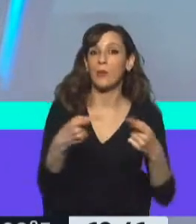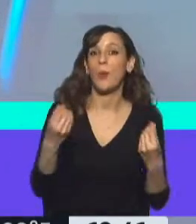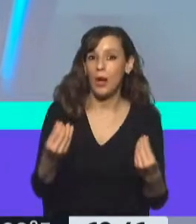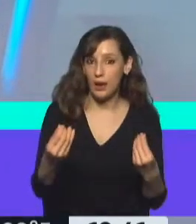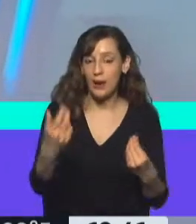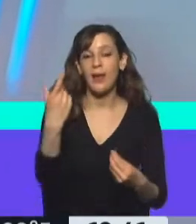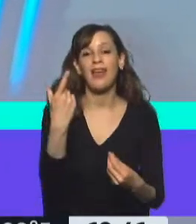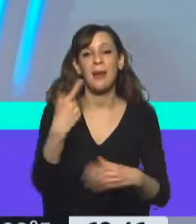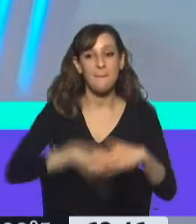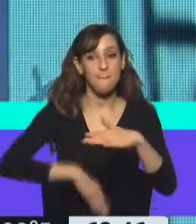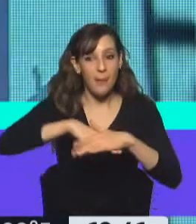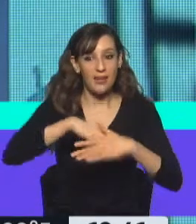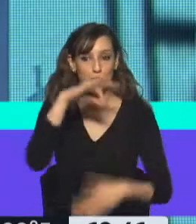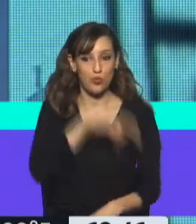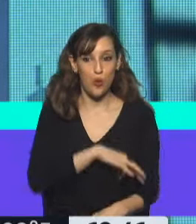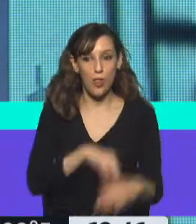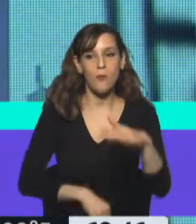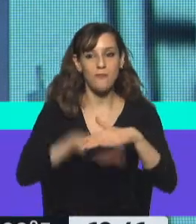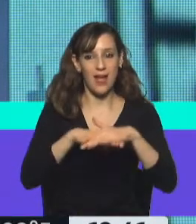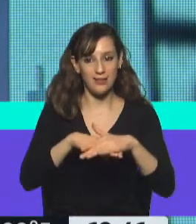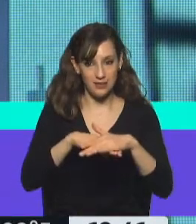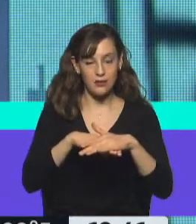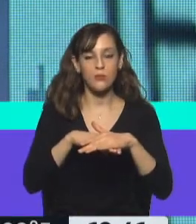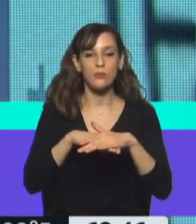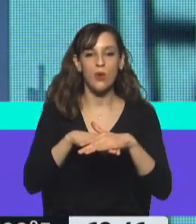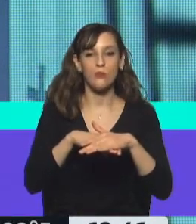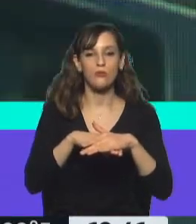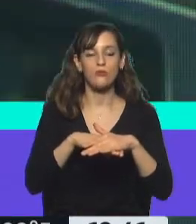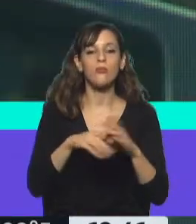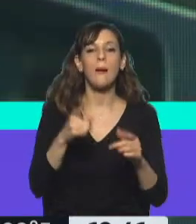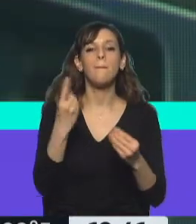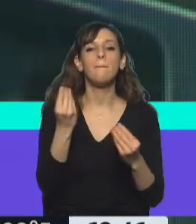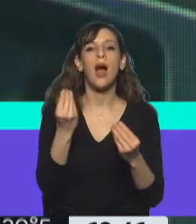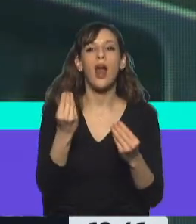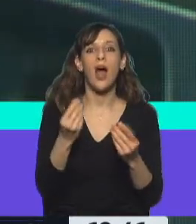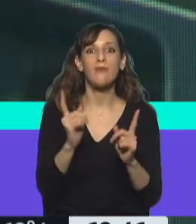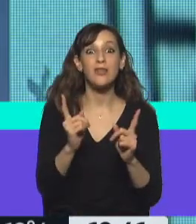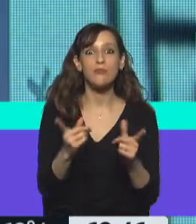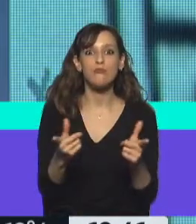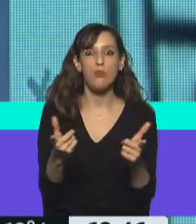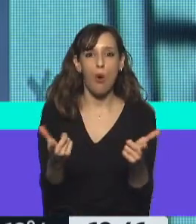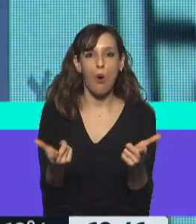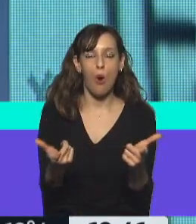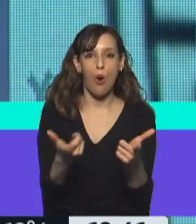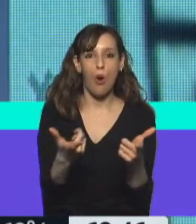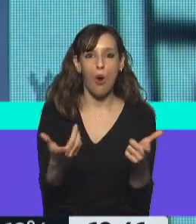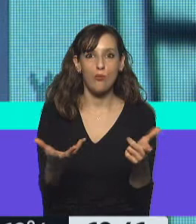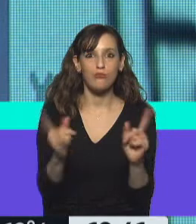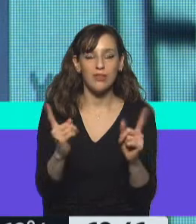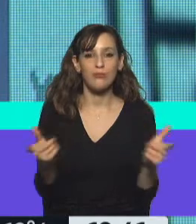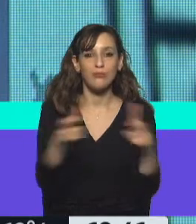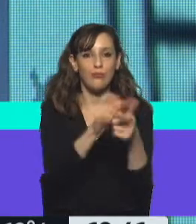de salarios en consonancia con lo que está ocurriendo para que no sea afectado por la paritaria básicamente le exactamente con la que está